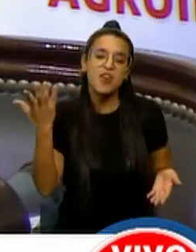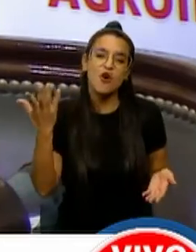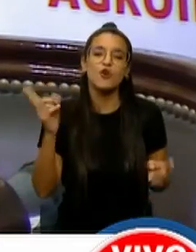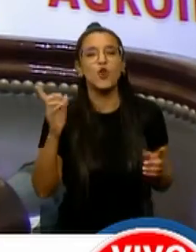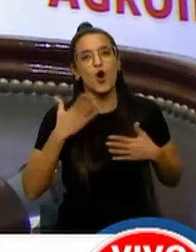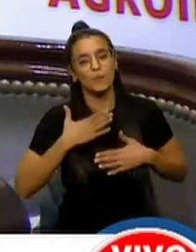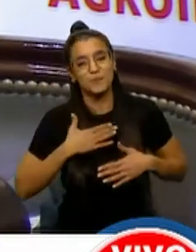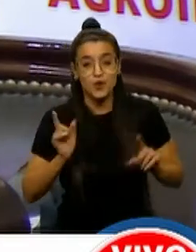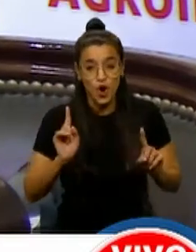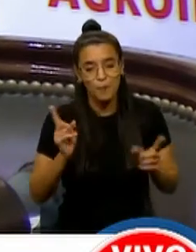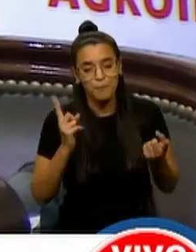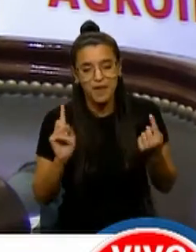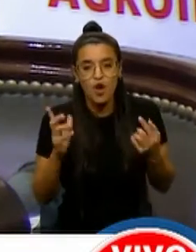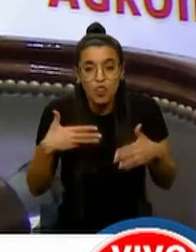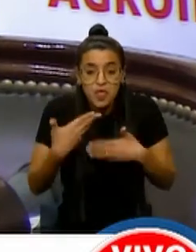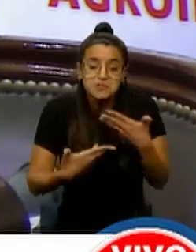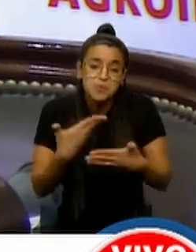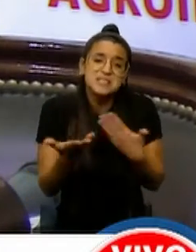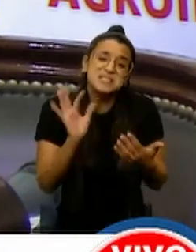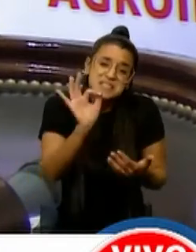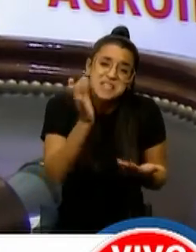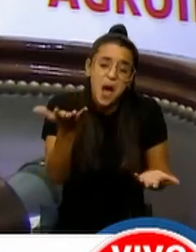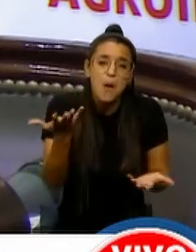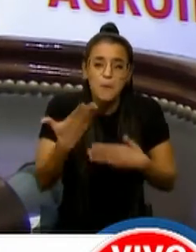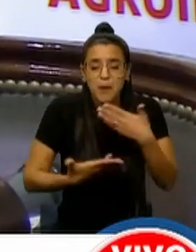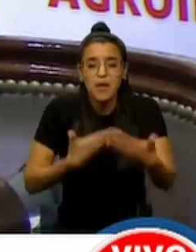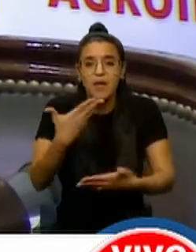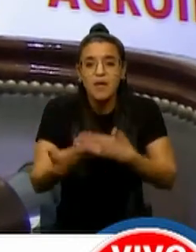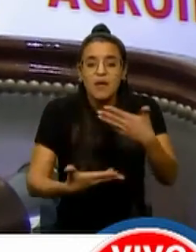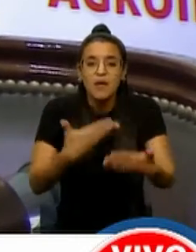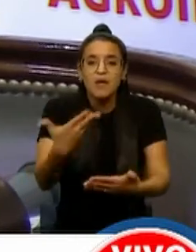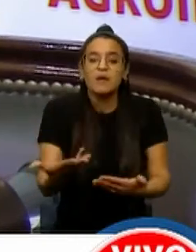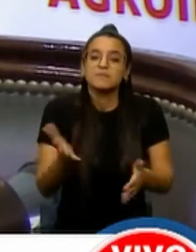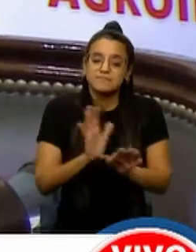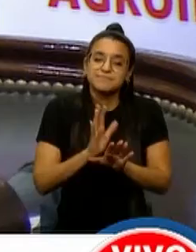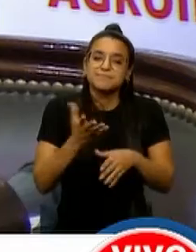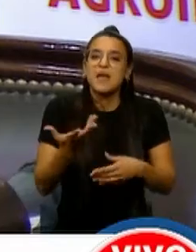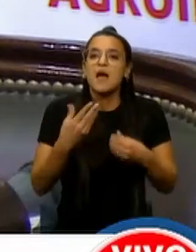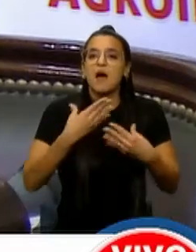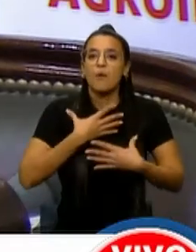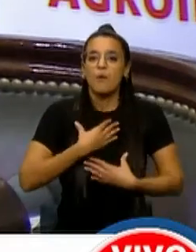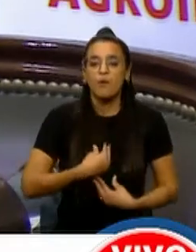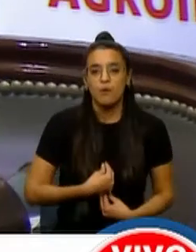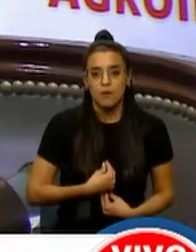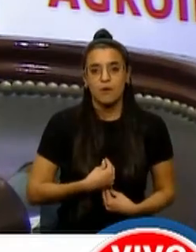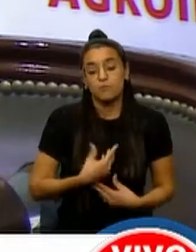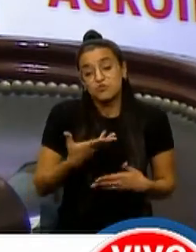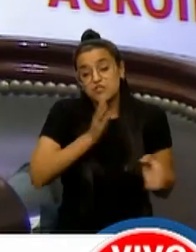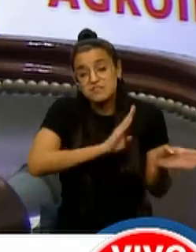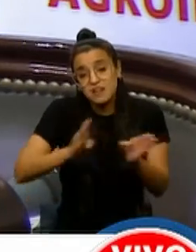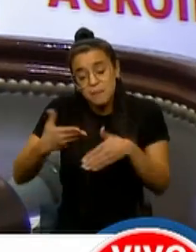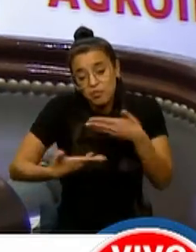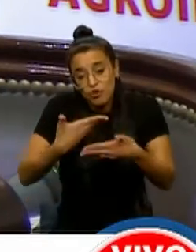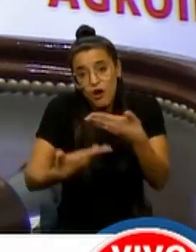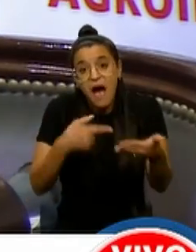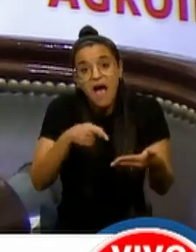tan mansamente, pero después, sabiendo que encuentran un alivio, empiezan a prestarse a todos estos tratamientos prolongados. Y